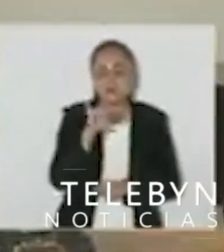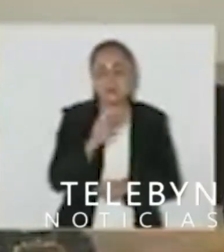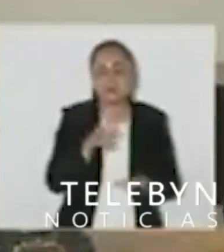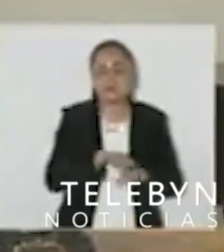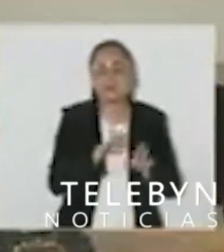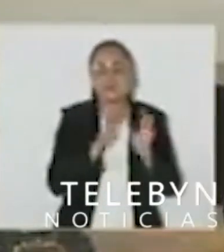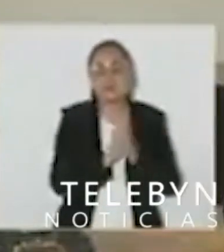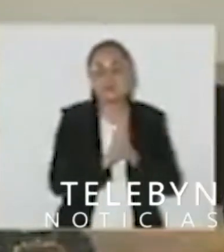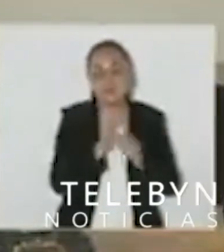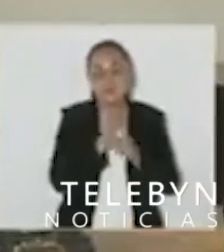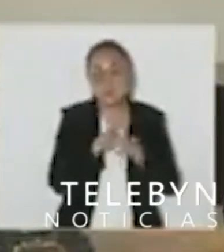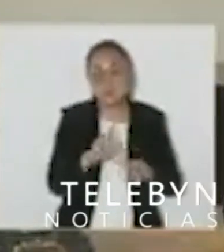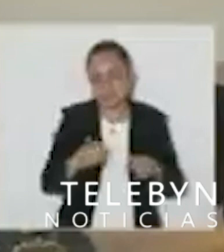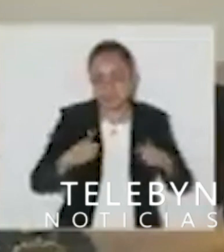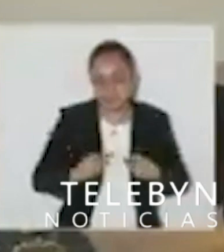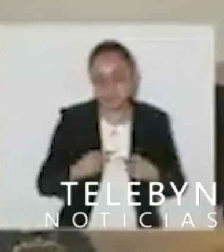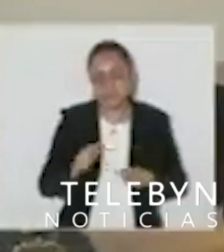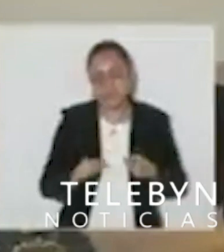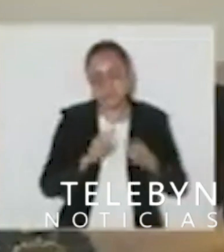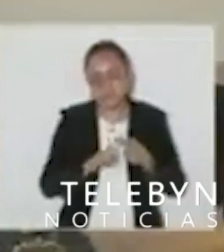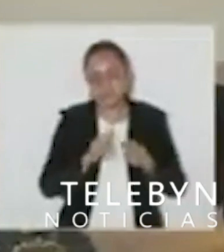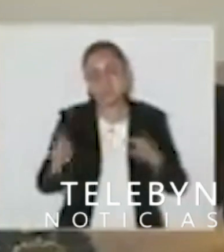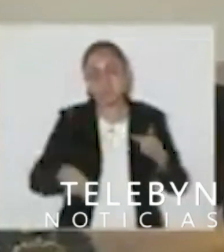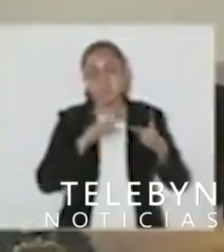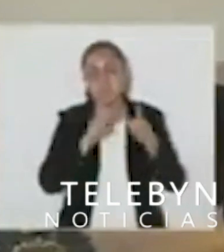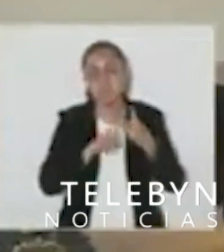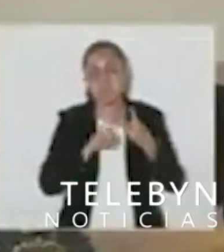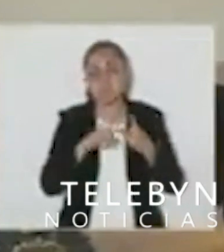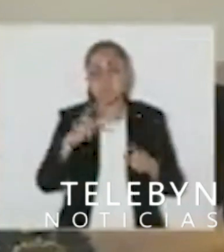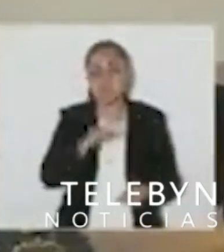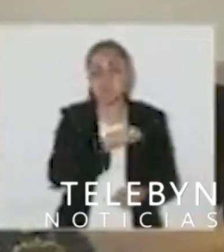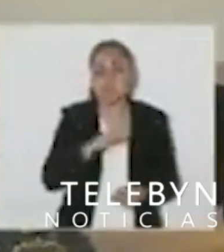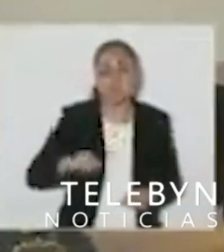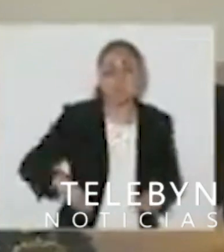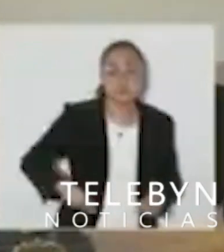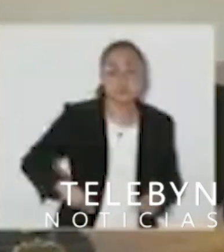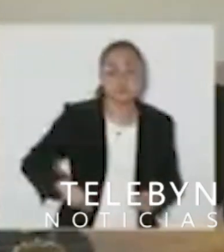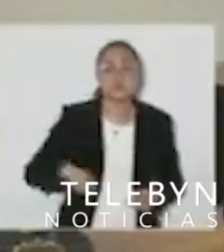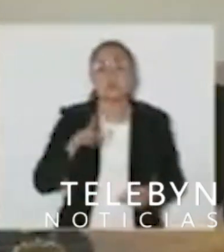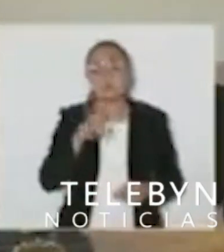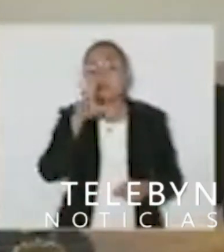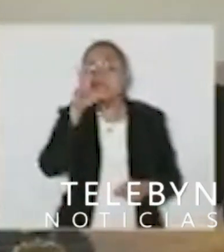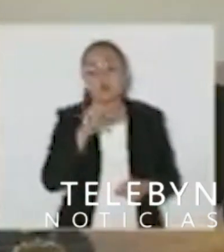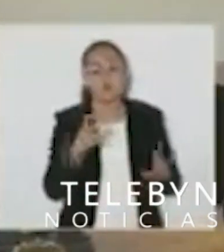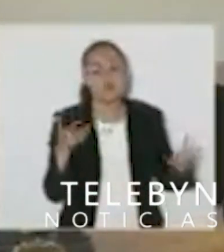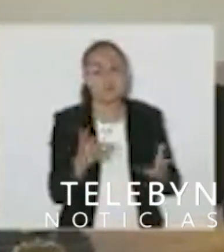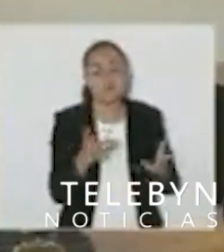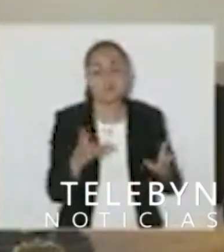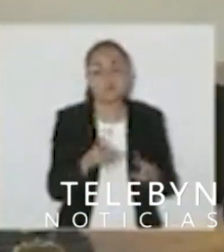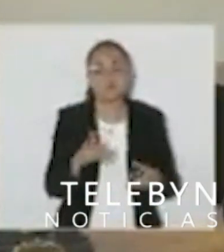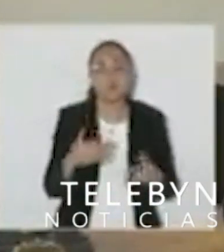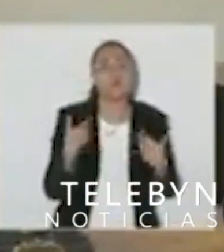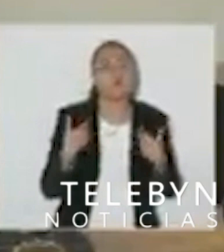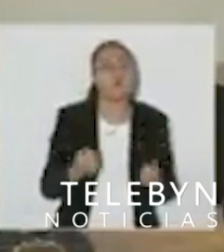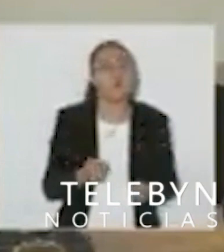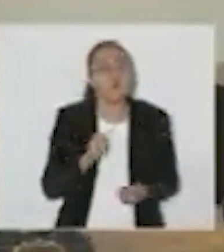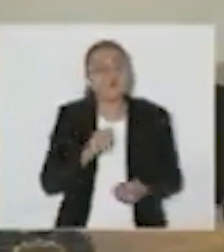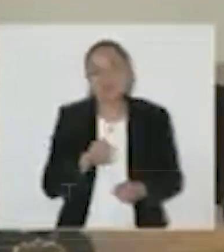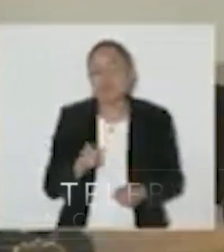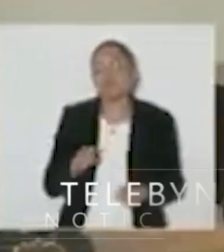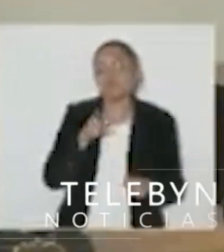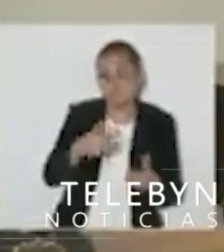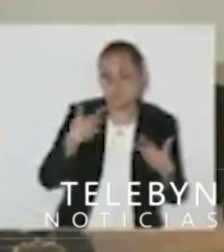mete me informe eso es uno y le digo al ayuntamiento que no haga que no entienda las